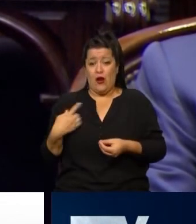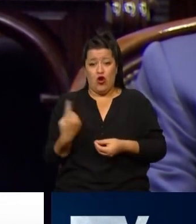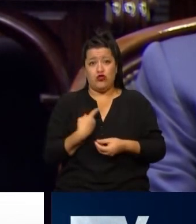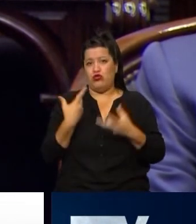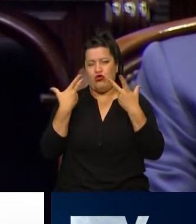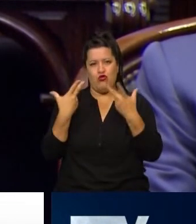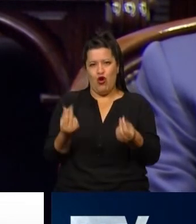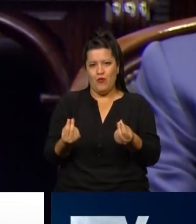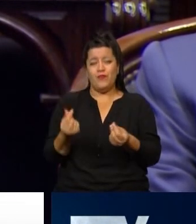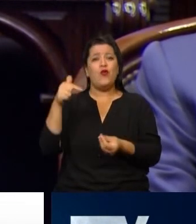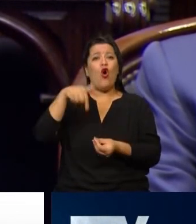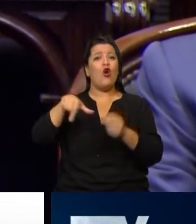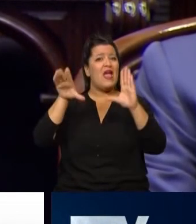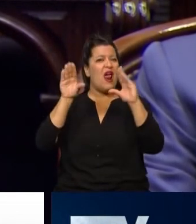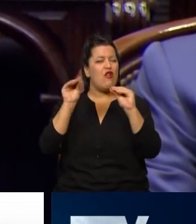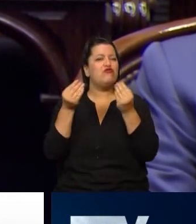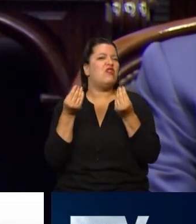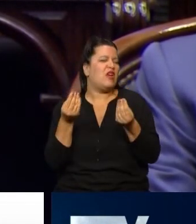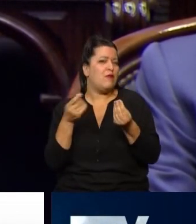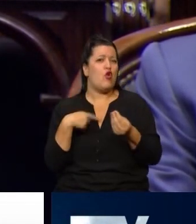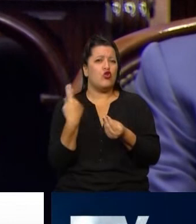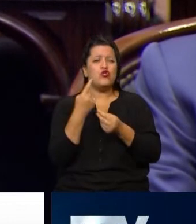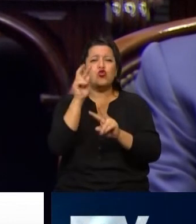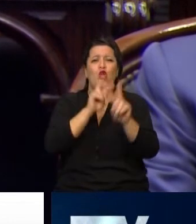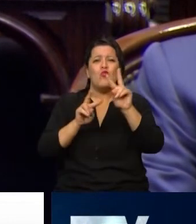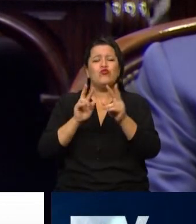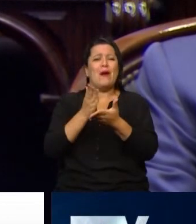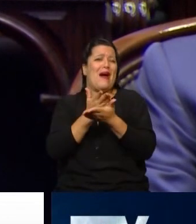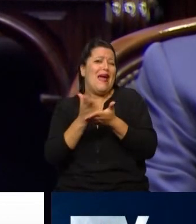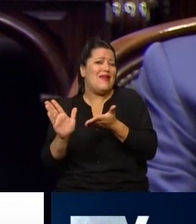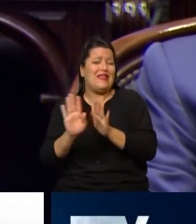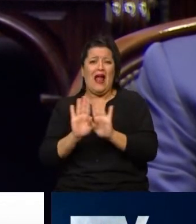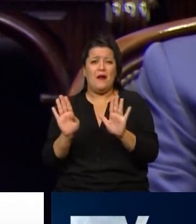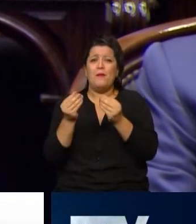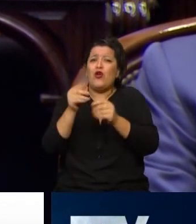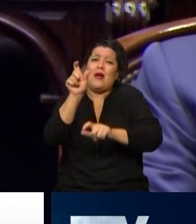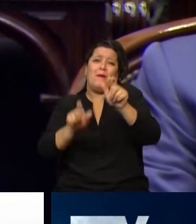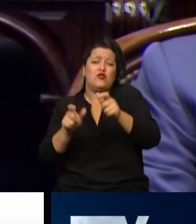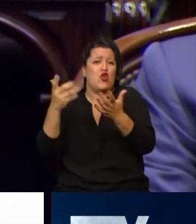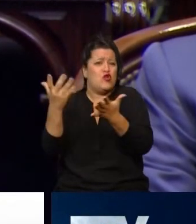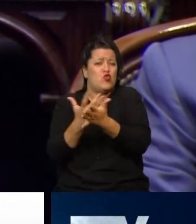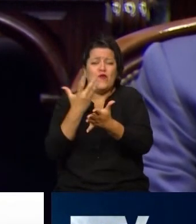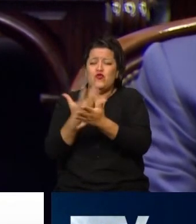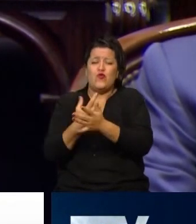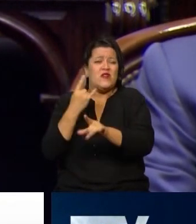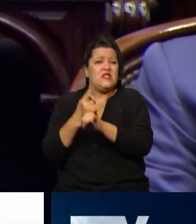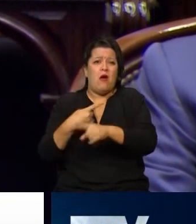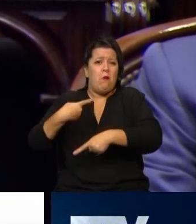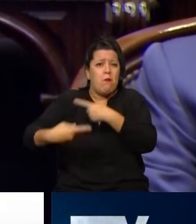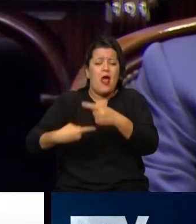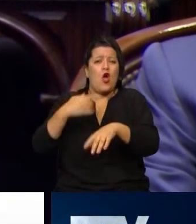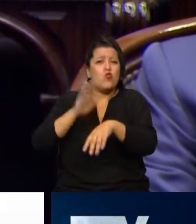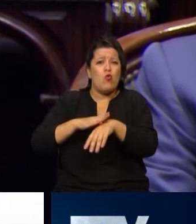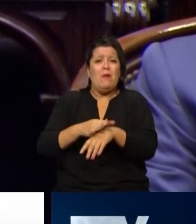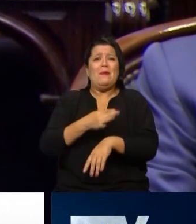Hemos venido esta noche a evitar que el sufrimiento que llevan los argentinos consecuente de la crisis no